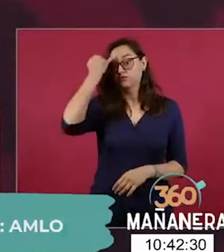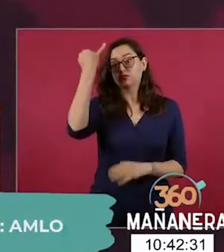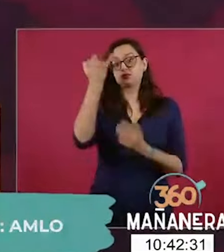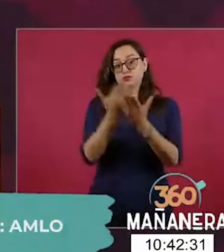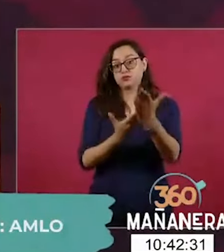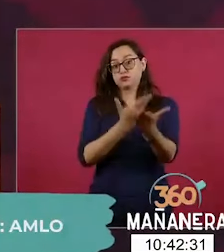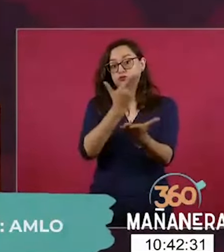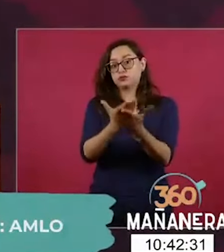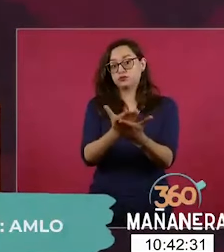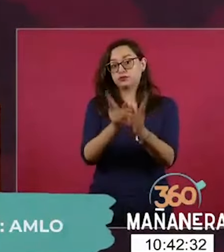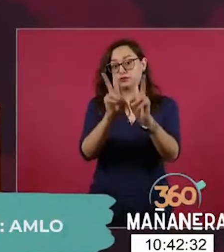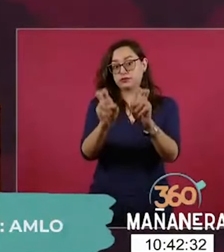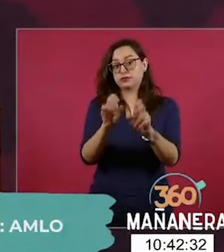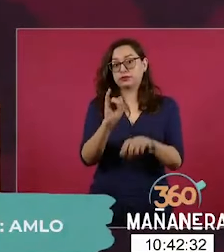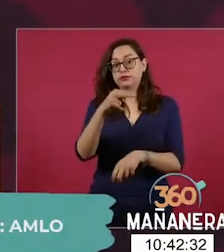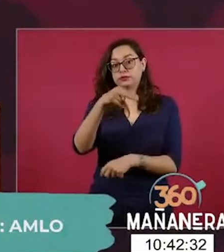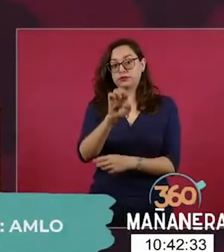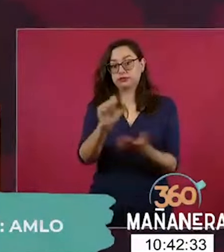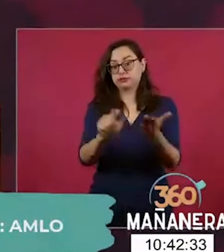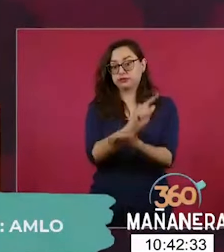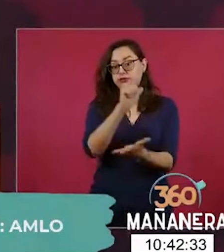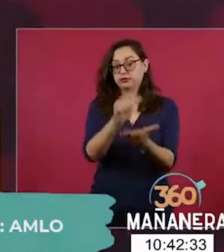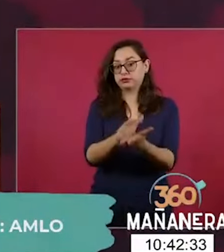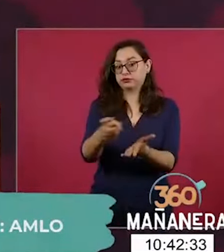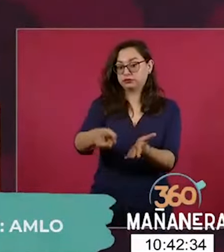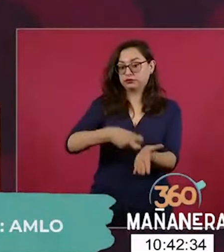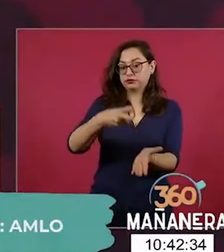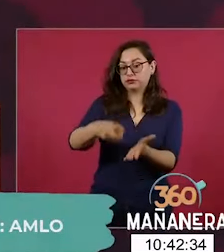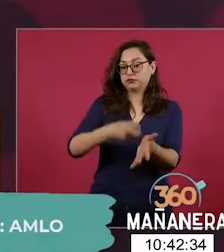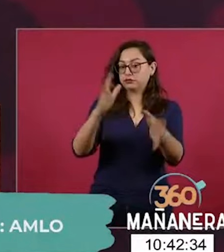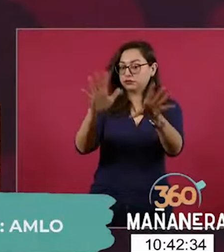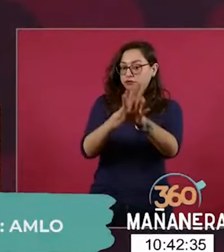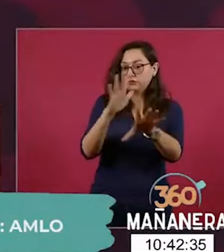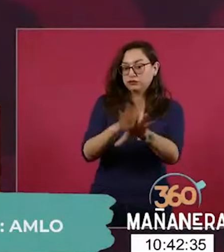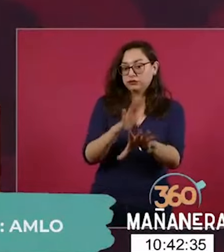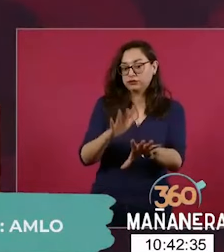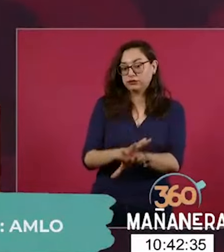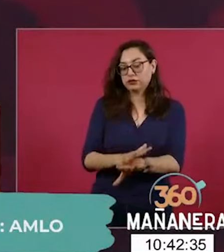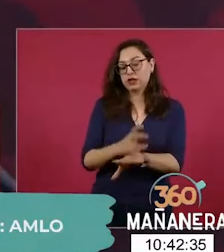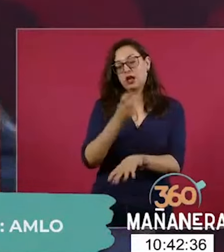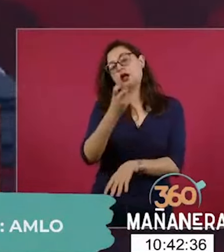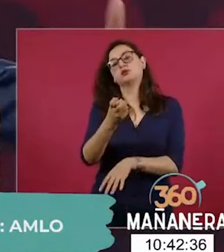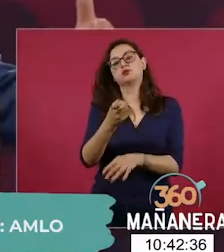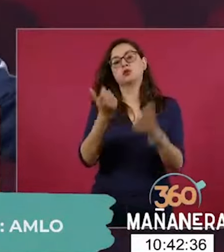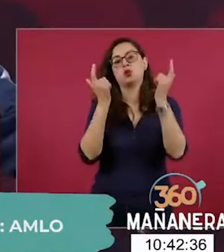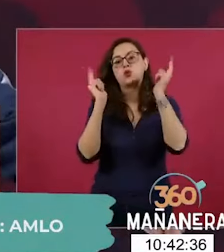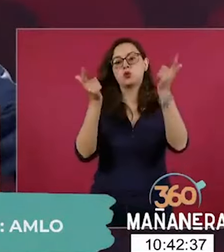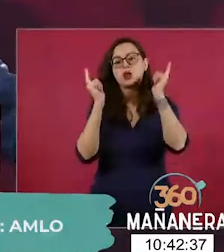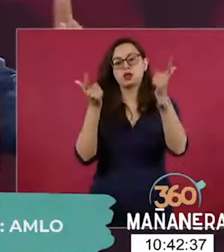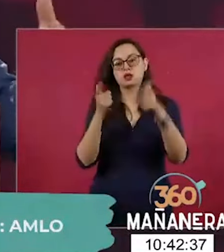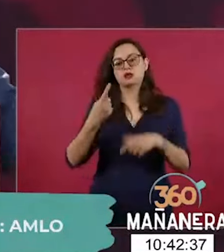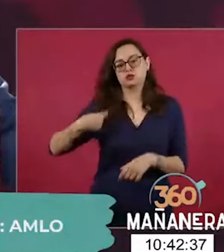que se está presentando en el paquete